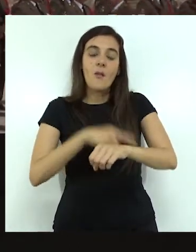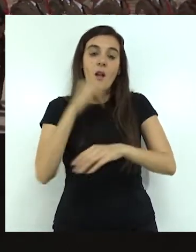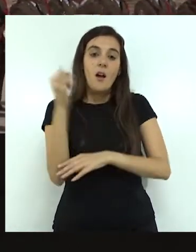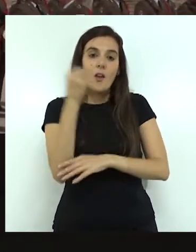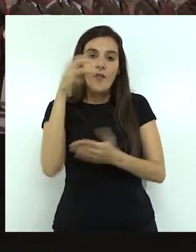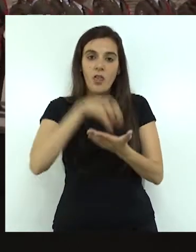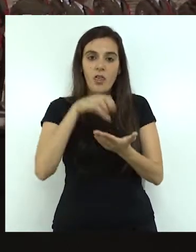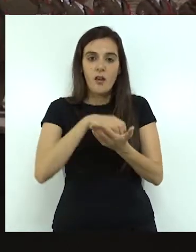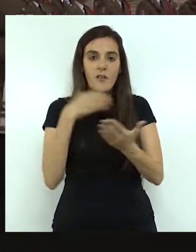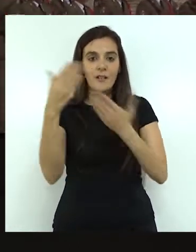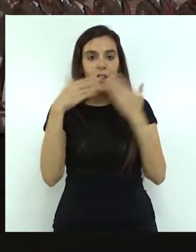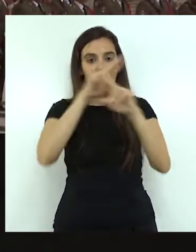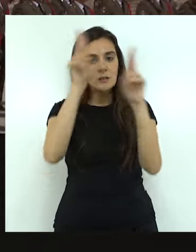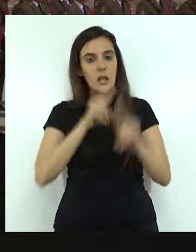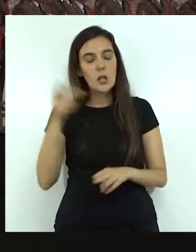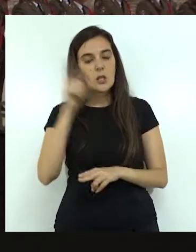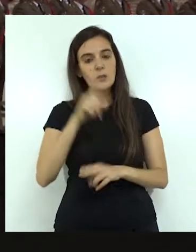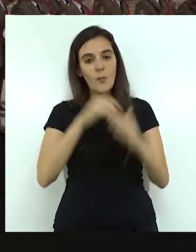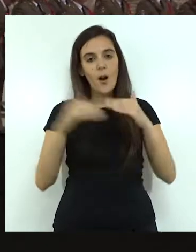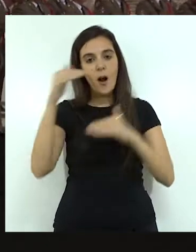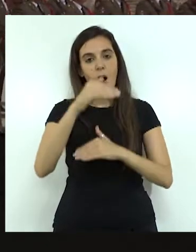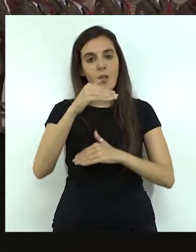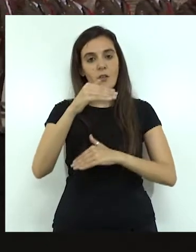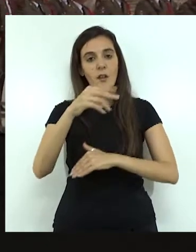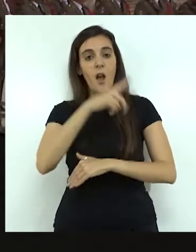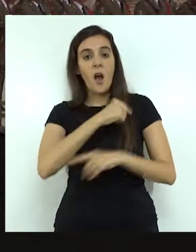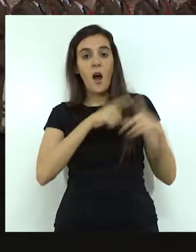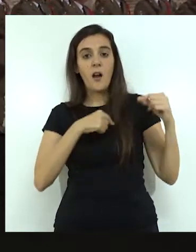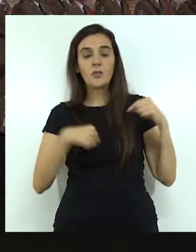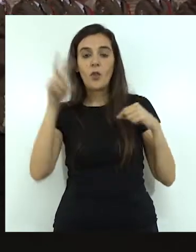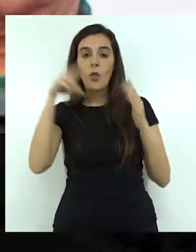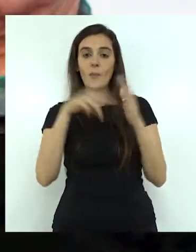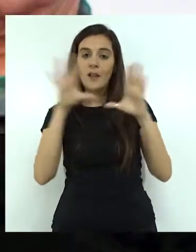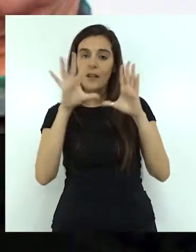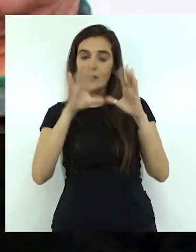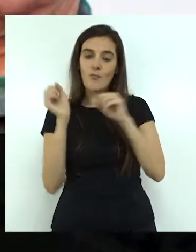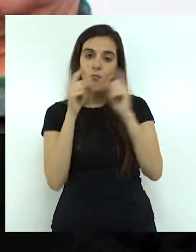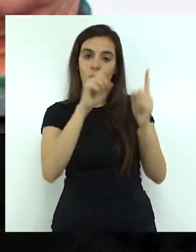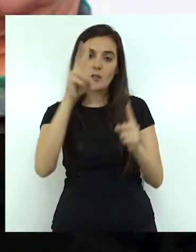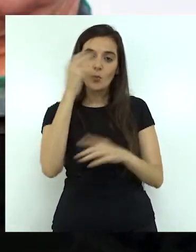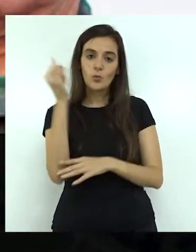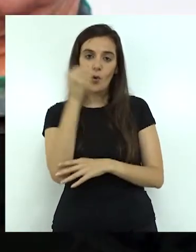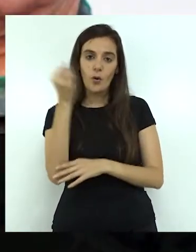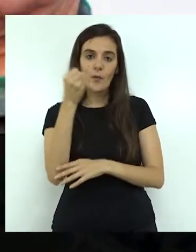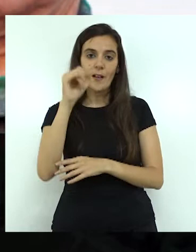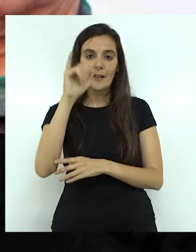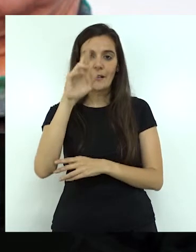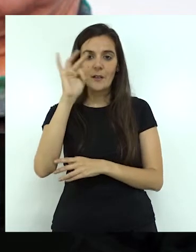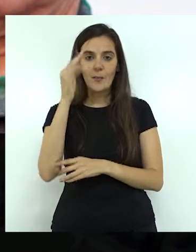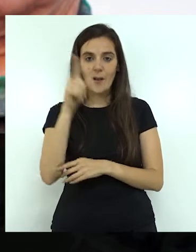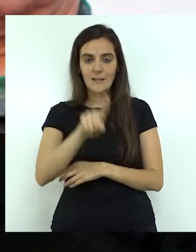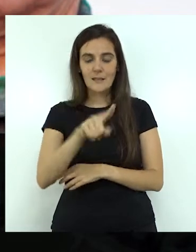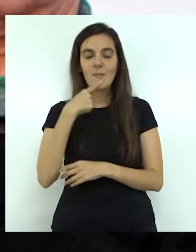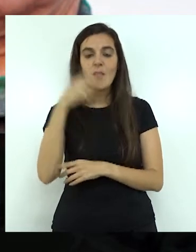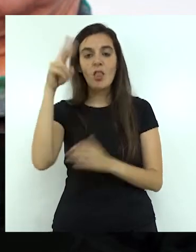ascendió a coronel en 2010 y fue destinado como segundo jefe de la bripac ascendió a general en 2013 y fue